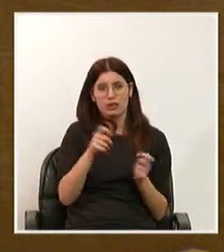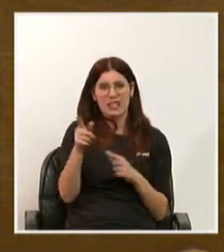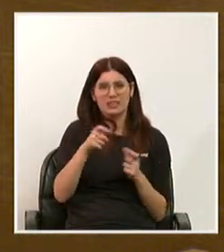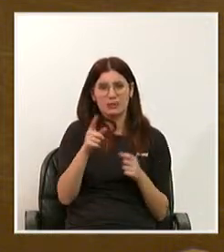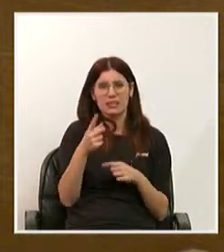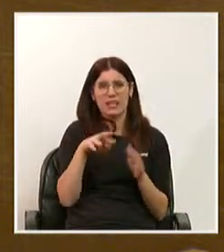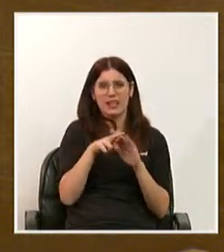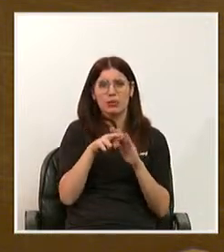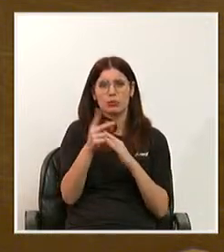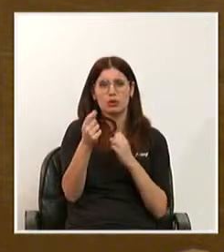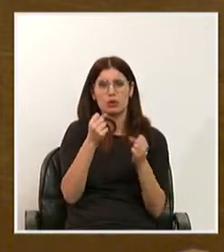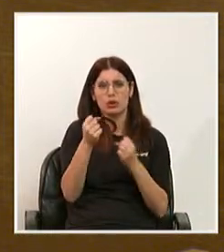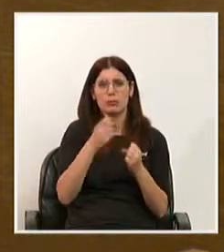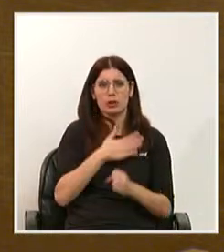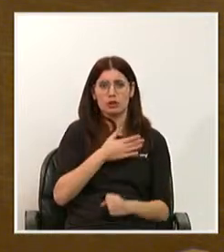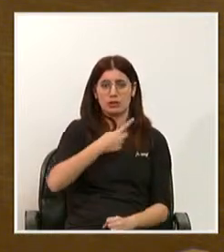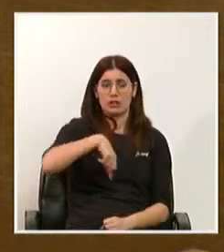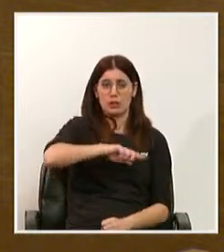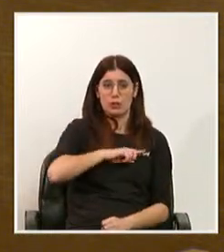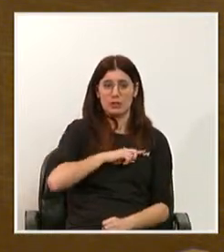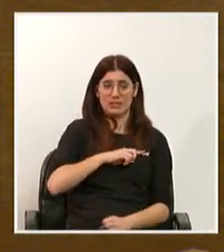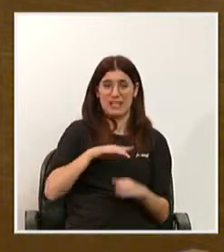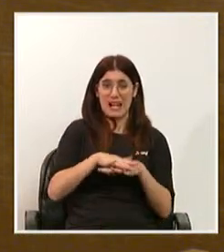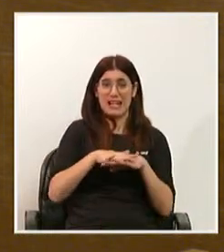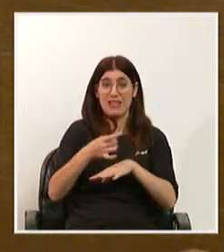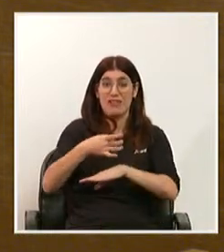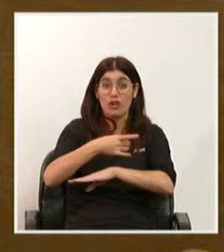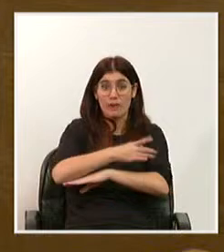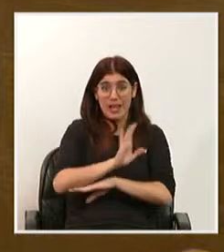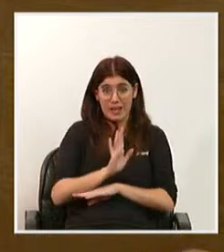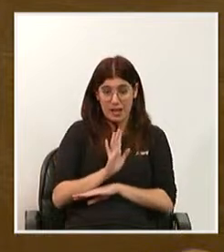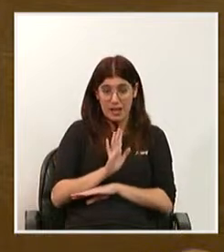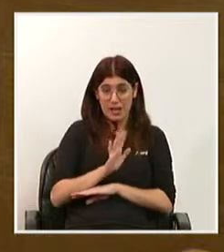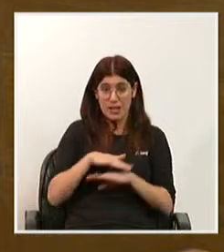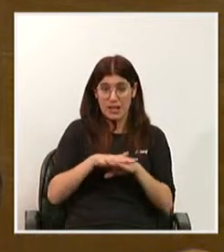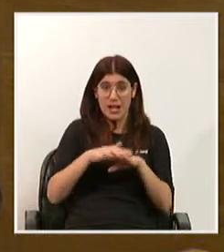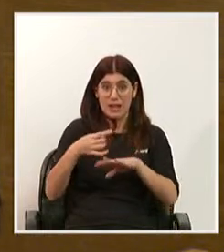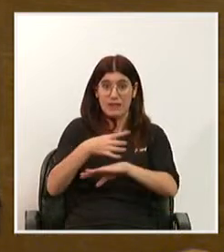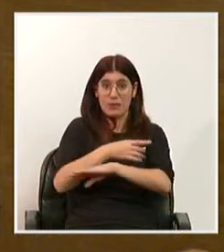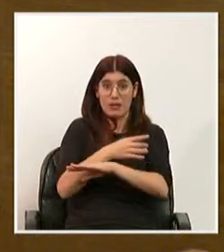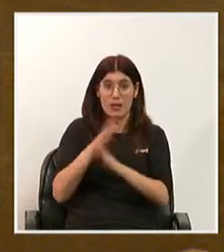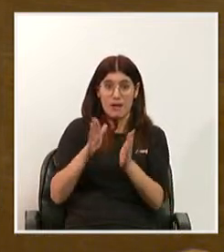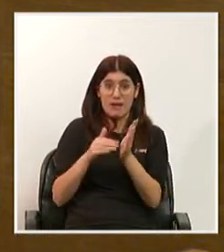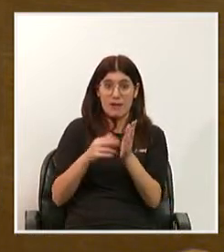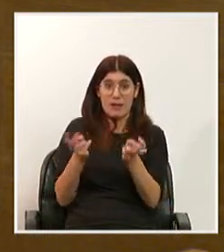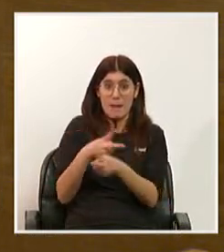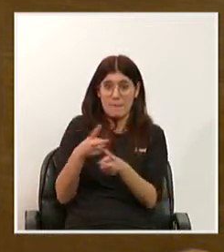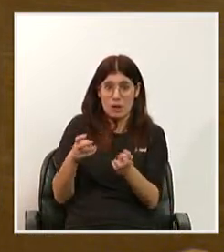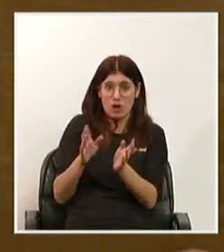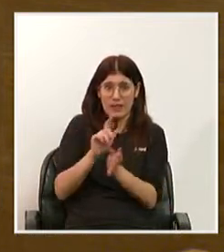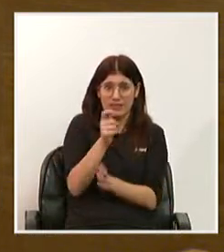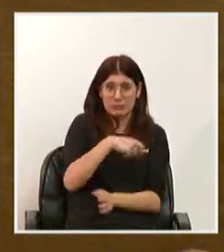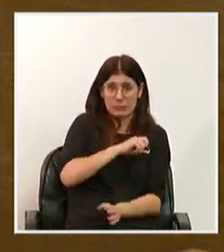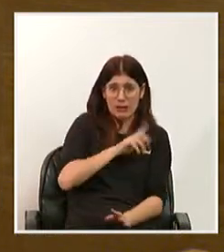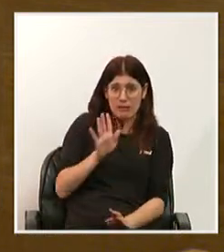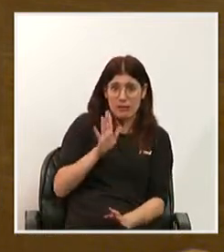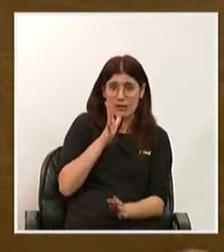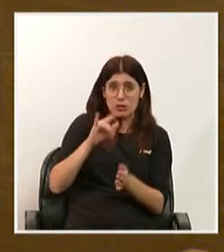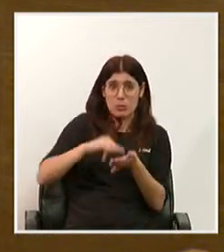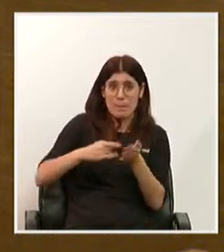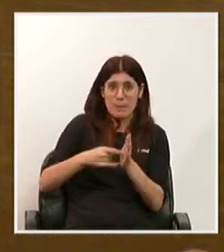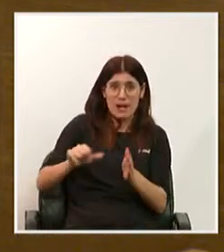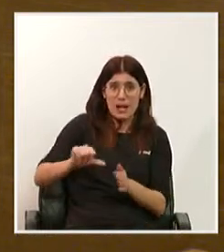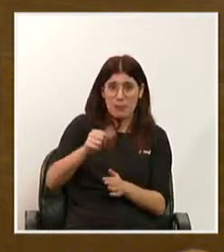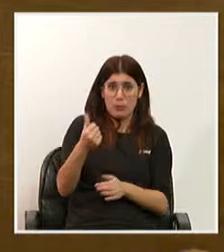económicos de nuestra red ferroviaria que es la red ferroviaria valenciana la peor de España que tenía un planeamiento aprobado en